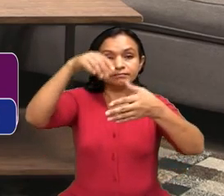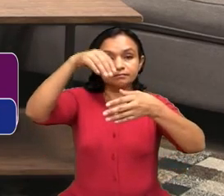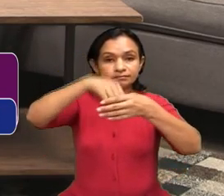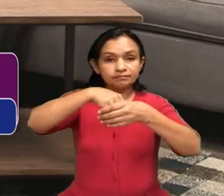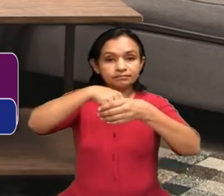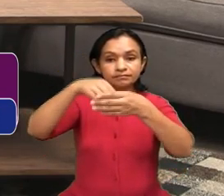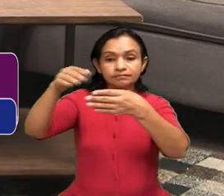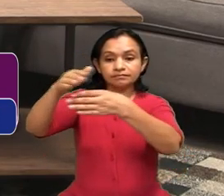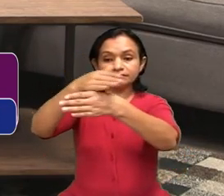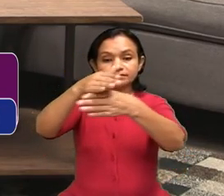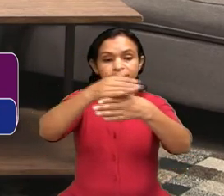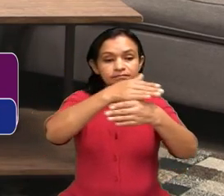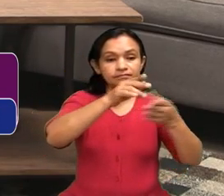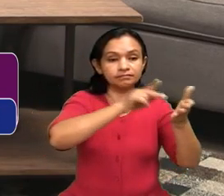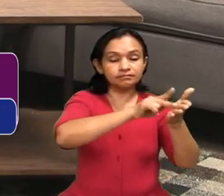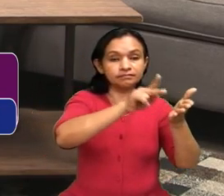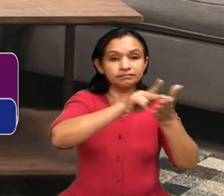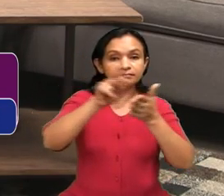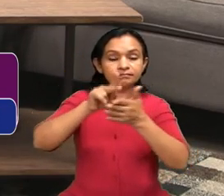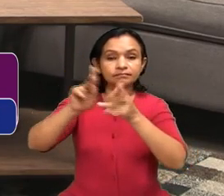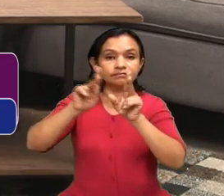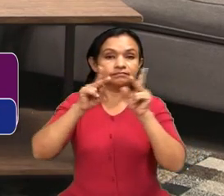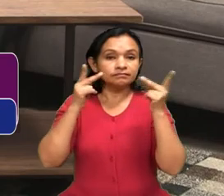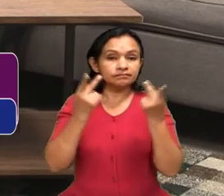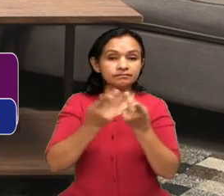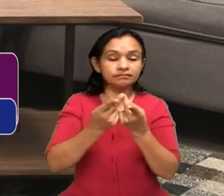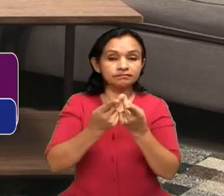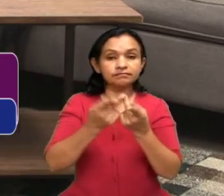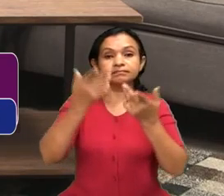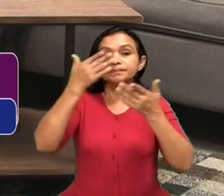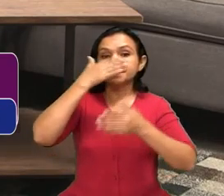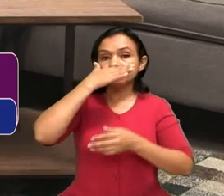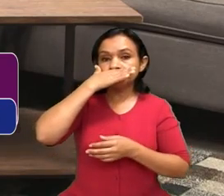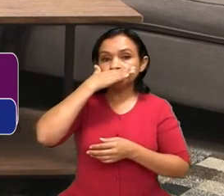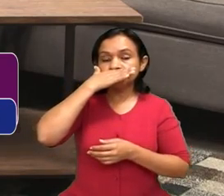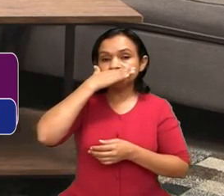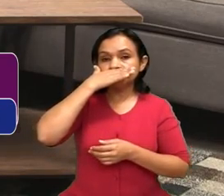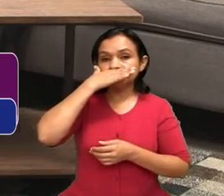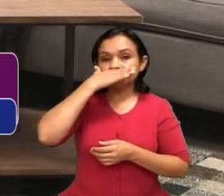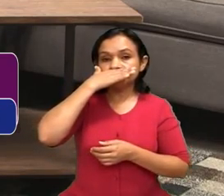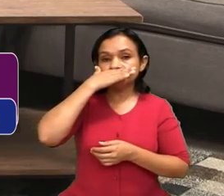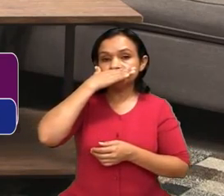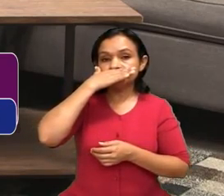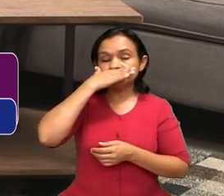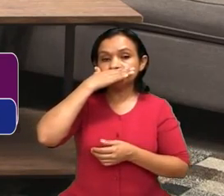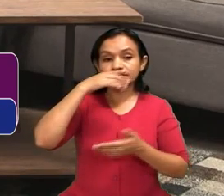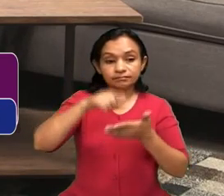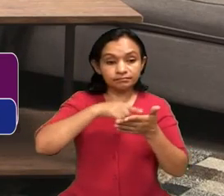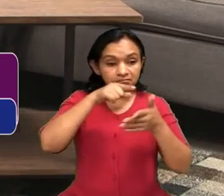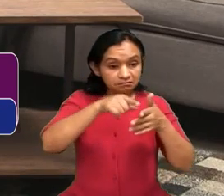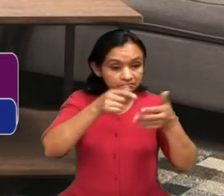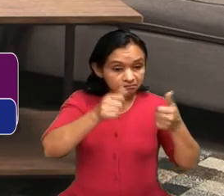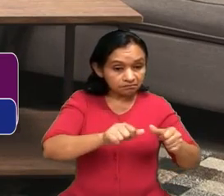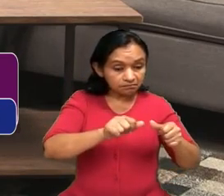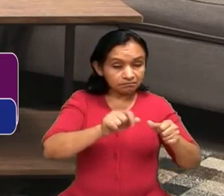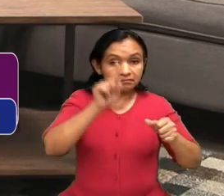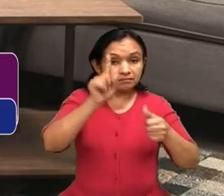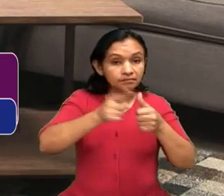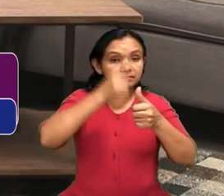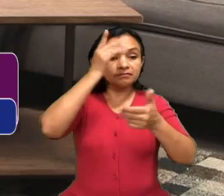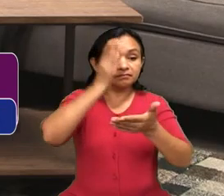pluripartidistas en 1984. Exacto. Y es el Frente Sandinista el que entrega el poder por los votos, por primera vez en la historia de